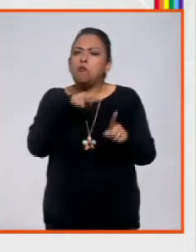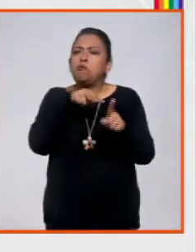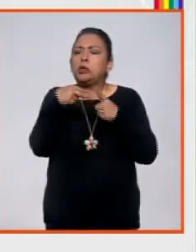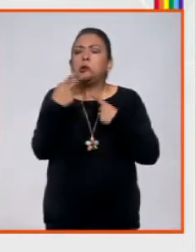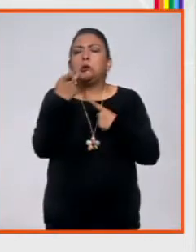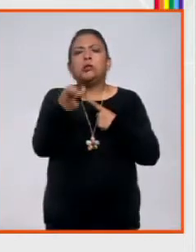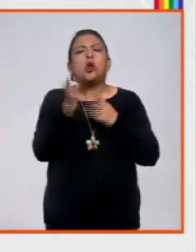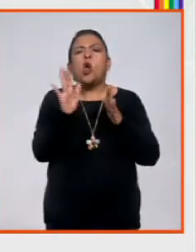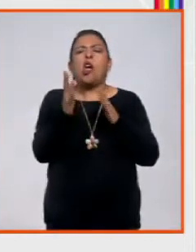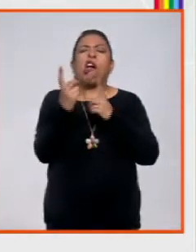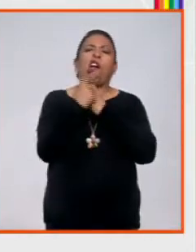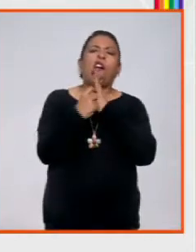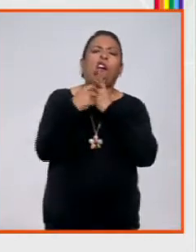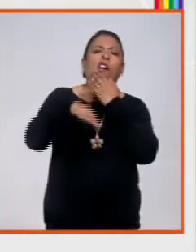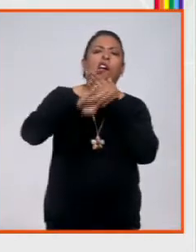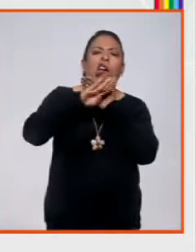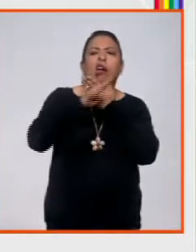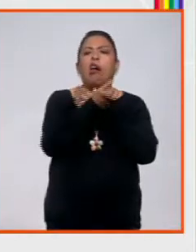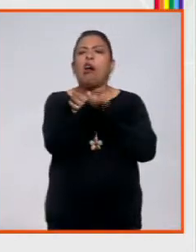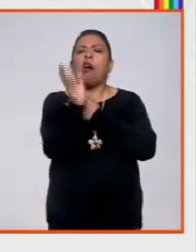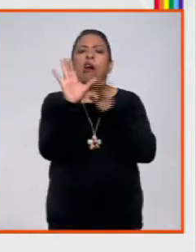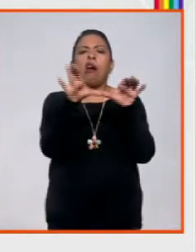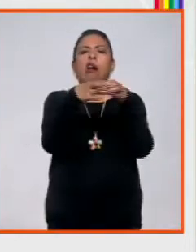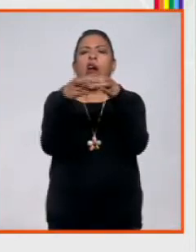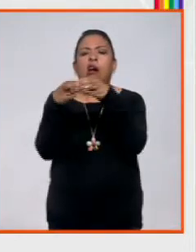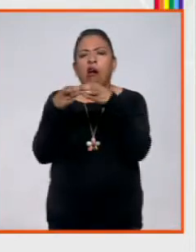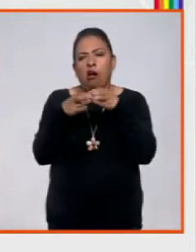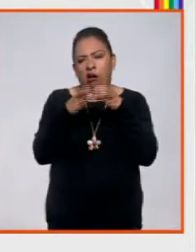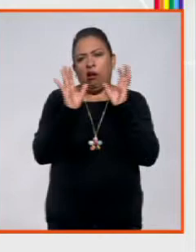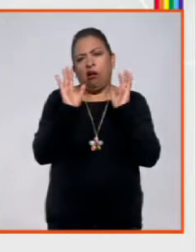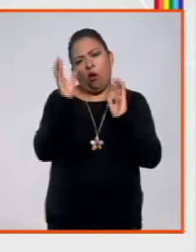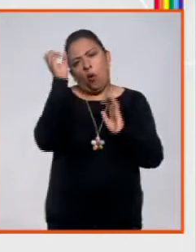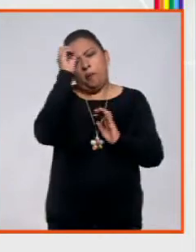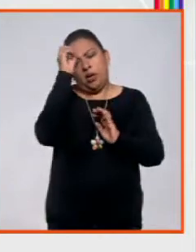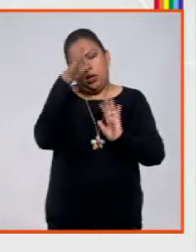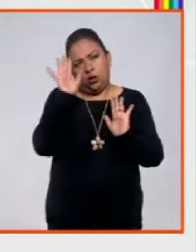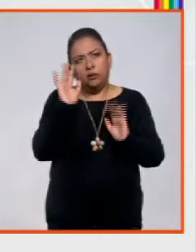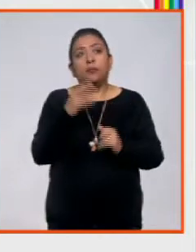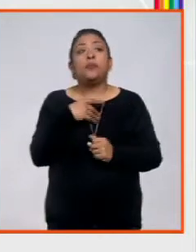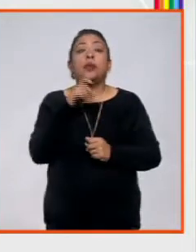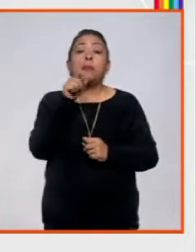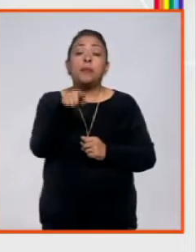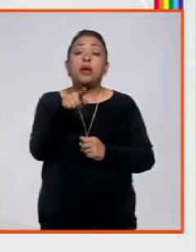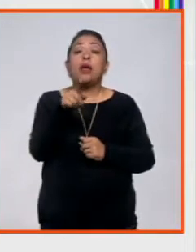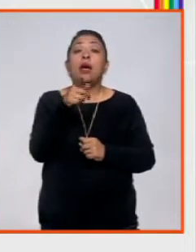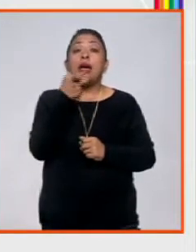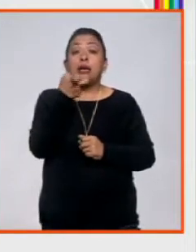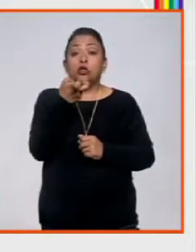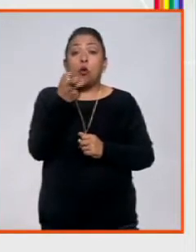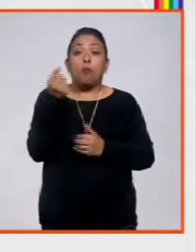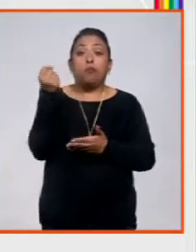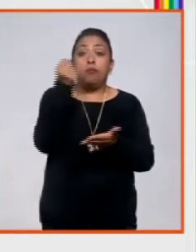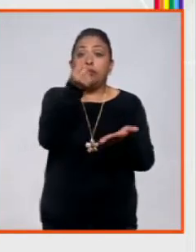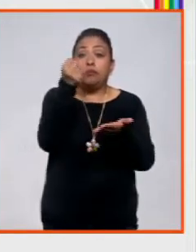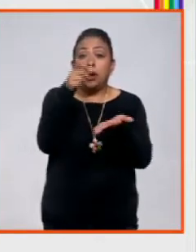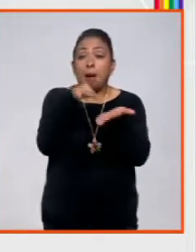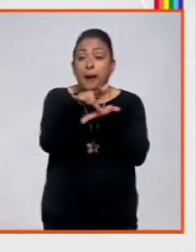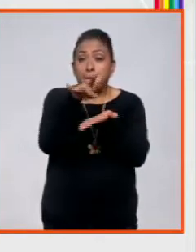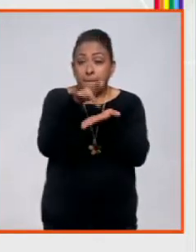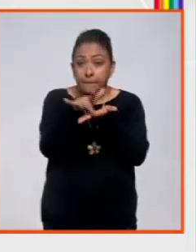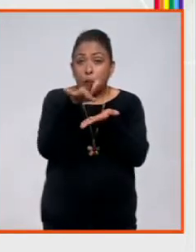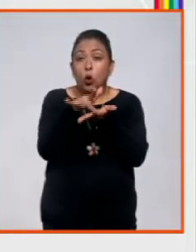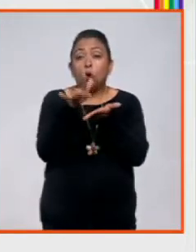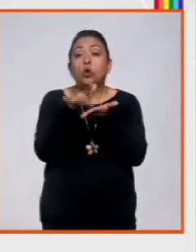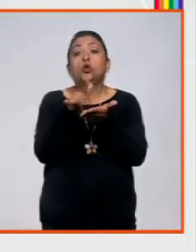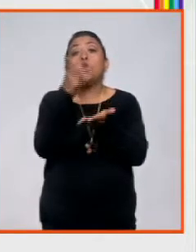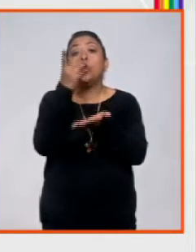más allá de toda crítica de algunos segmentos de la población y de la opinión pública y no dejemos de lado que esta inyección de recursos que bien refieres no